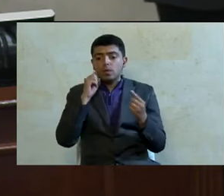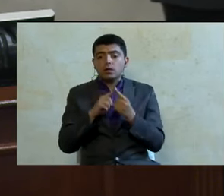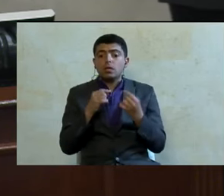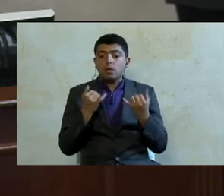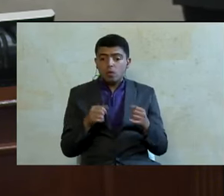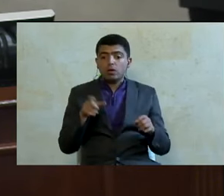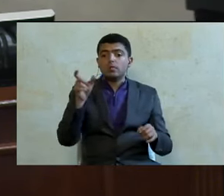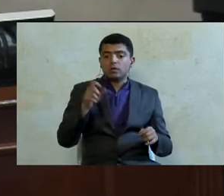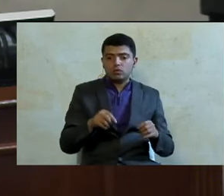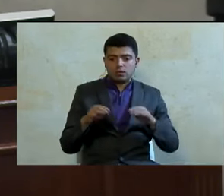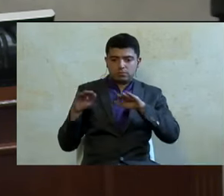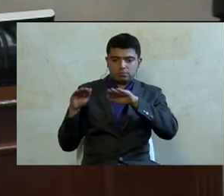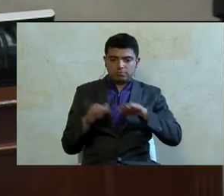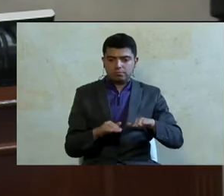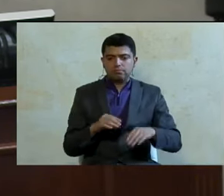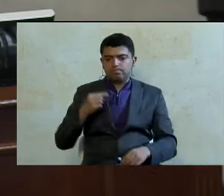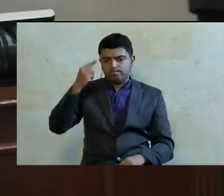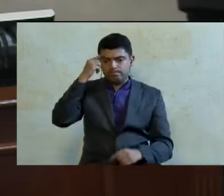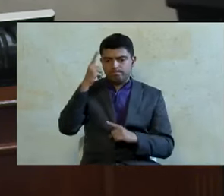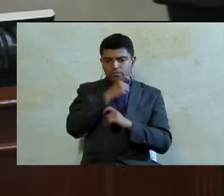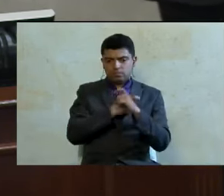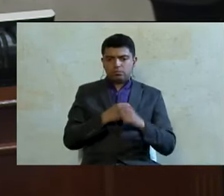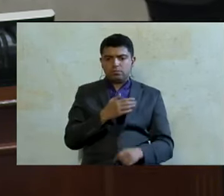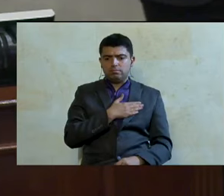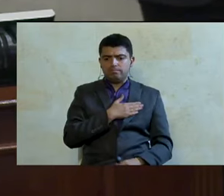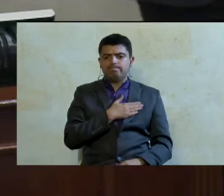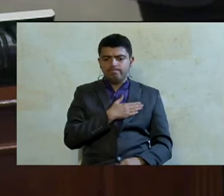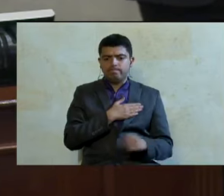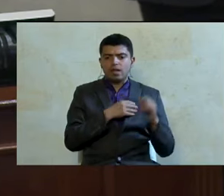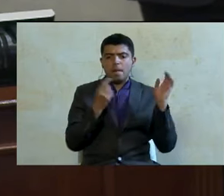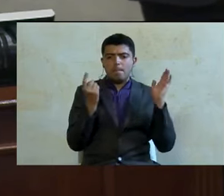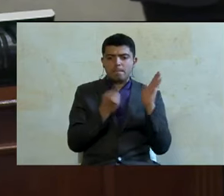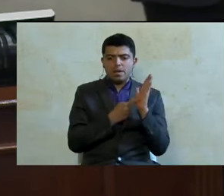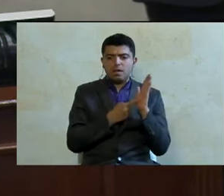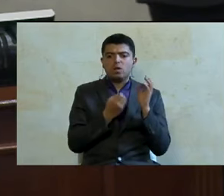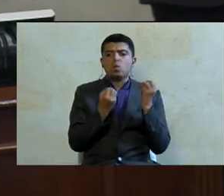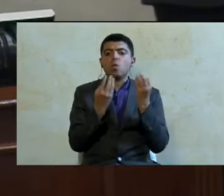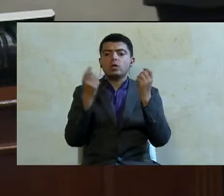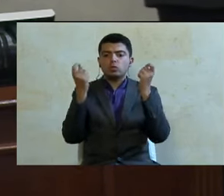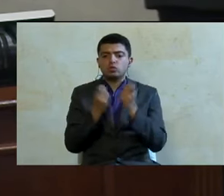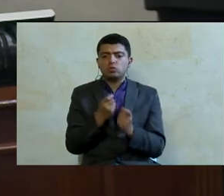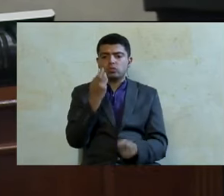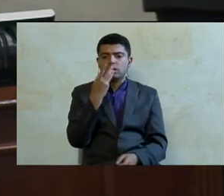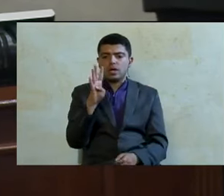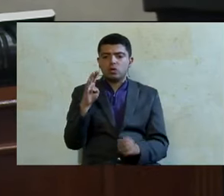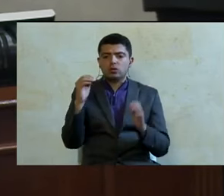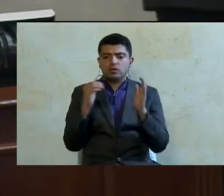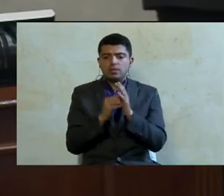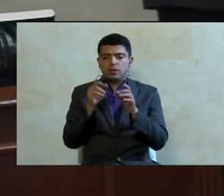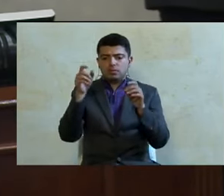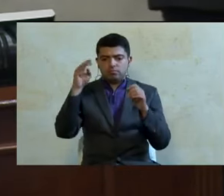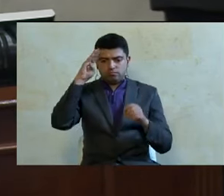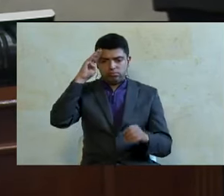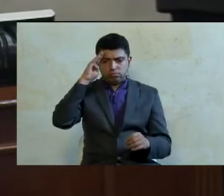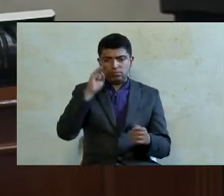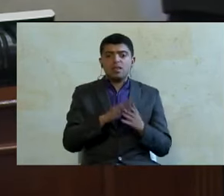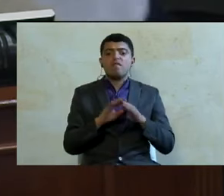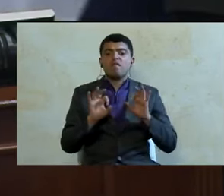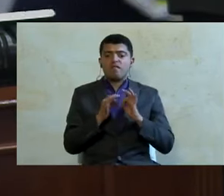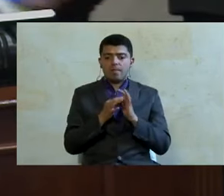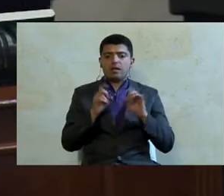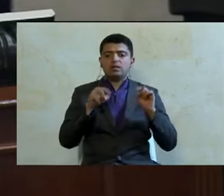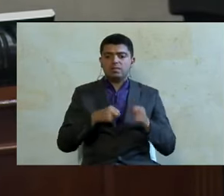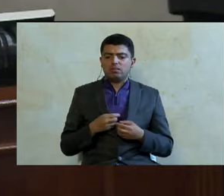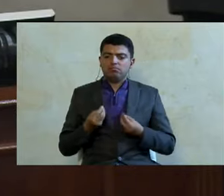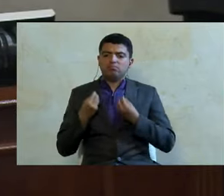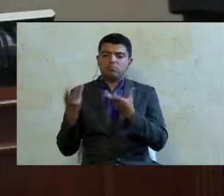ponga la mano en el corazón y piensen todos esos miles de policías 14,000 policías y sus familias que han entregado todo por completo